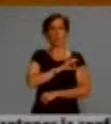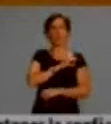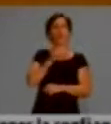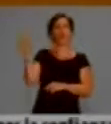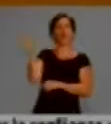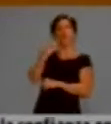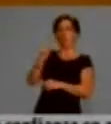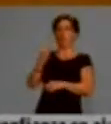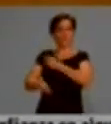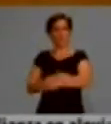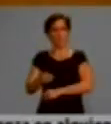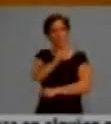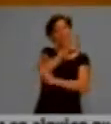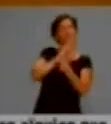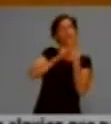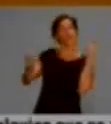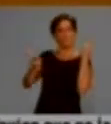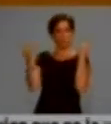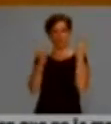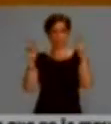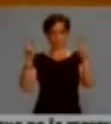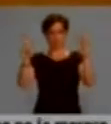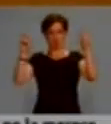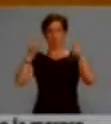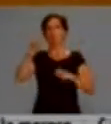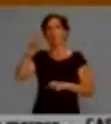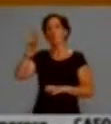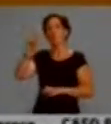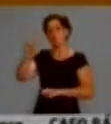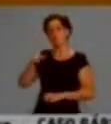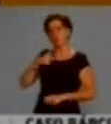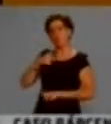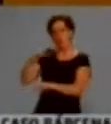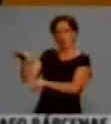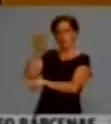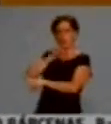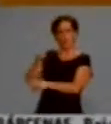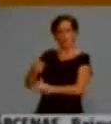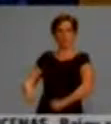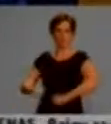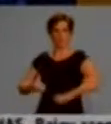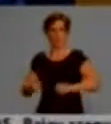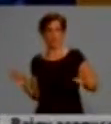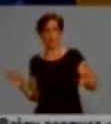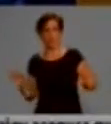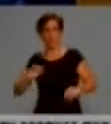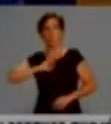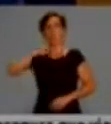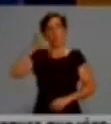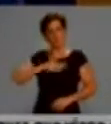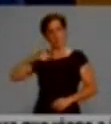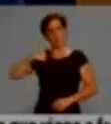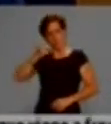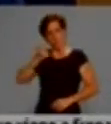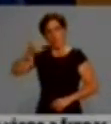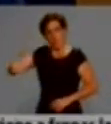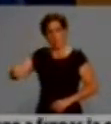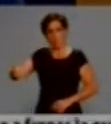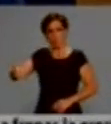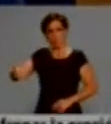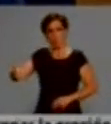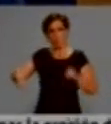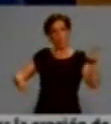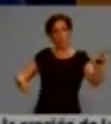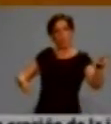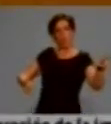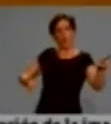contesta: «Luis, lo entiendo. Sé fuerte. Mañana te llamaré». No desmiente